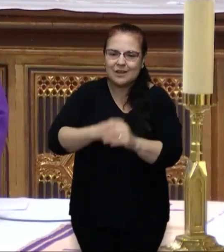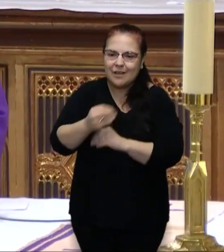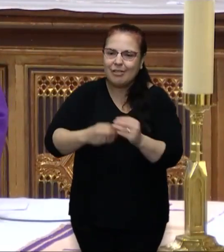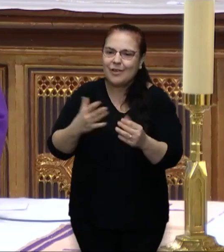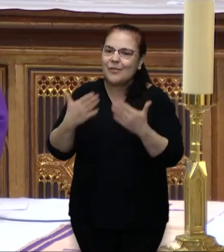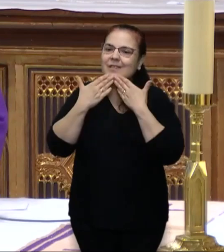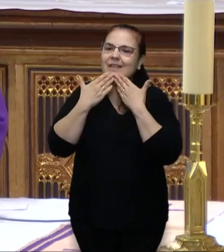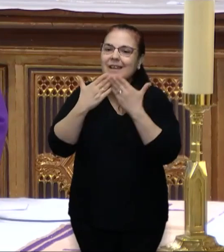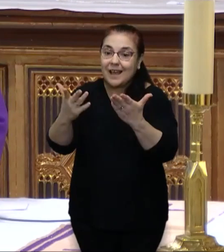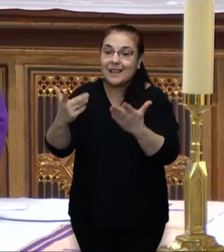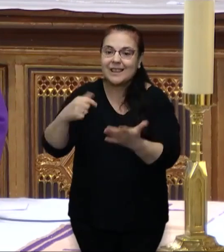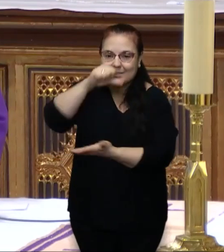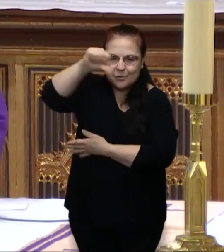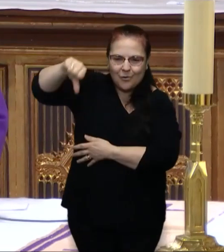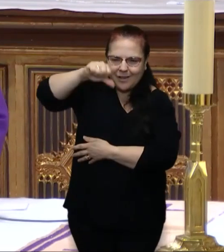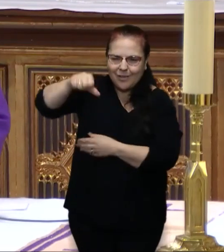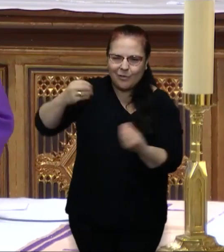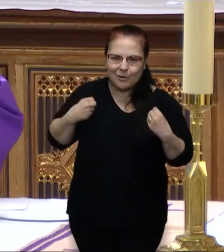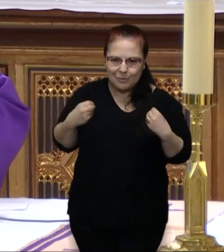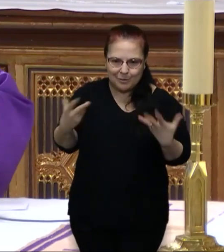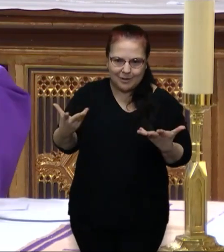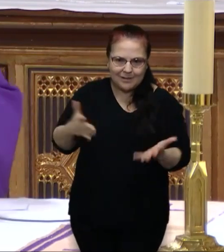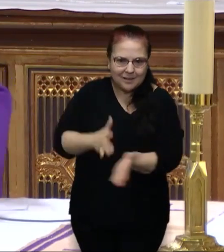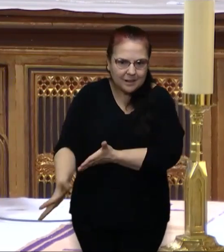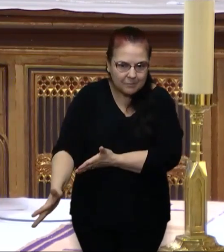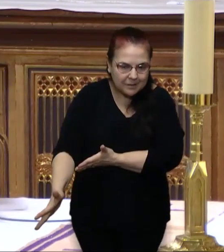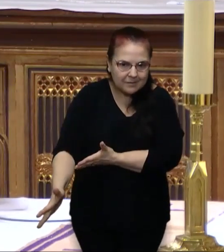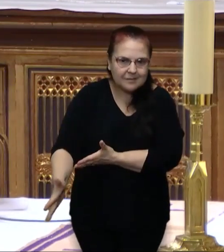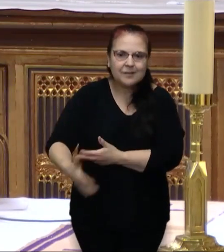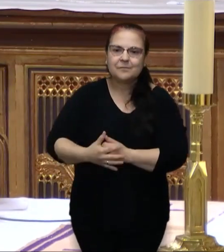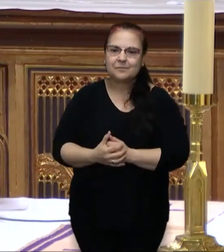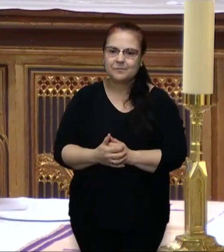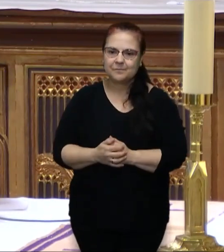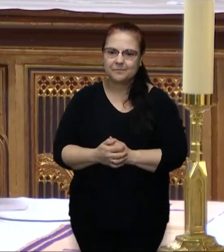ungido, que vive eternamente.